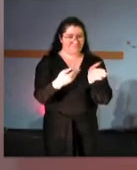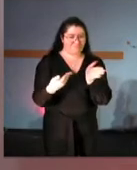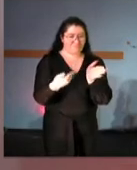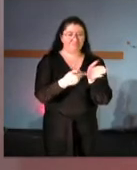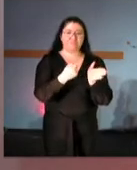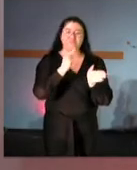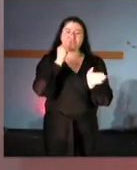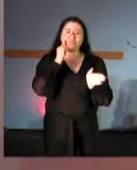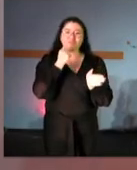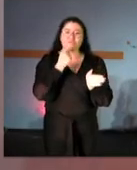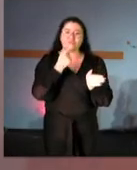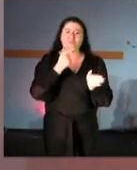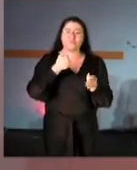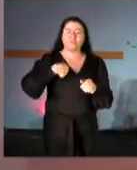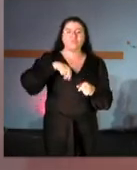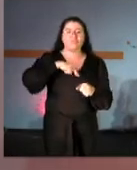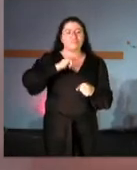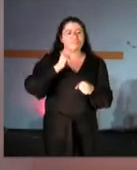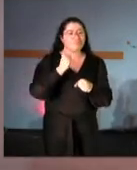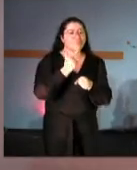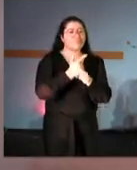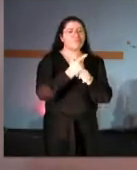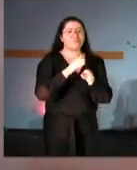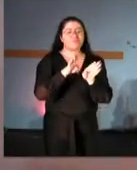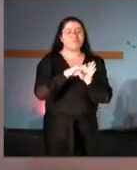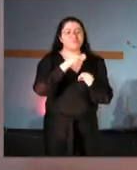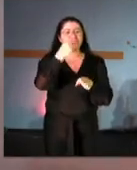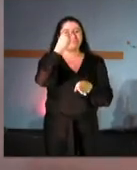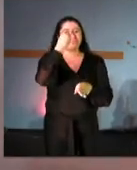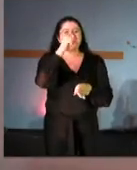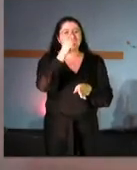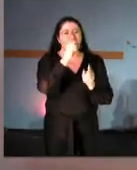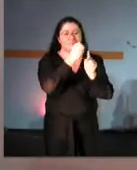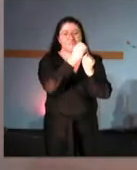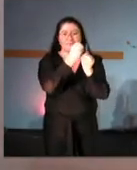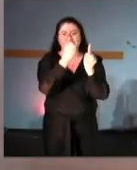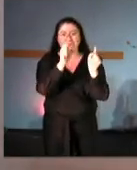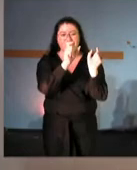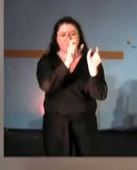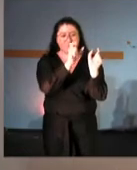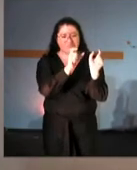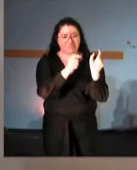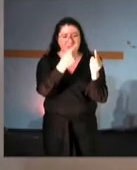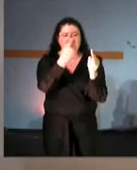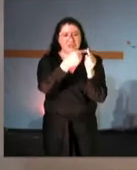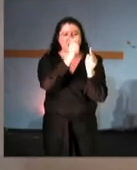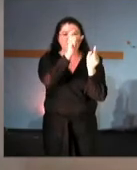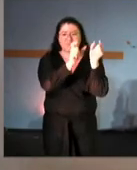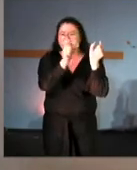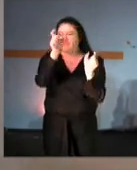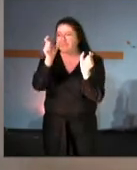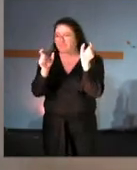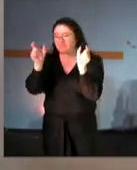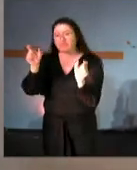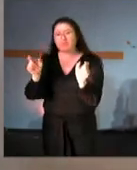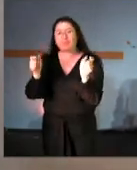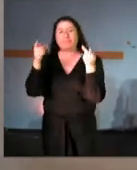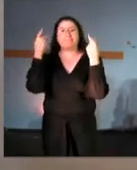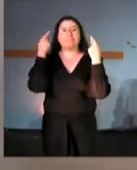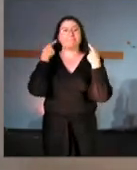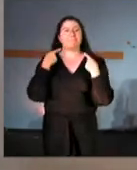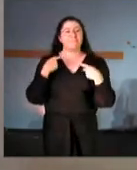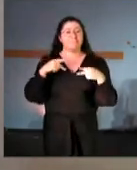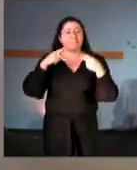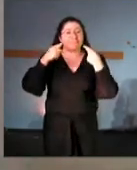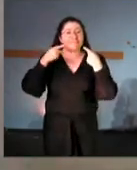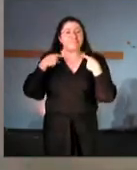física, muchas veces con nombres y apellidos de los campesinos, pero